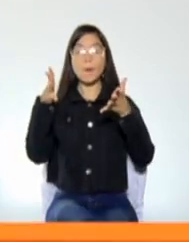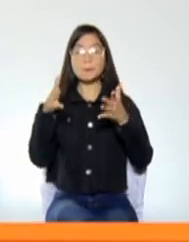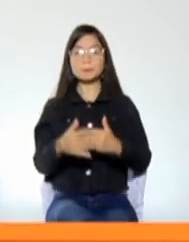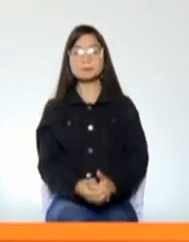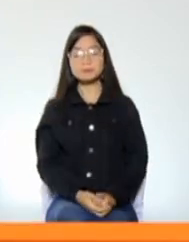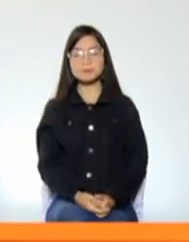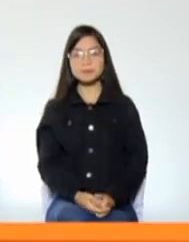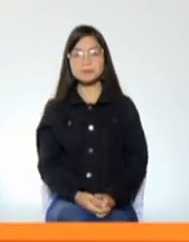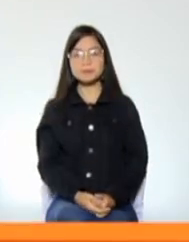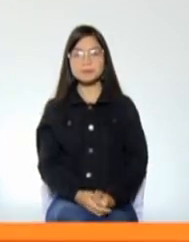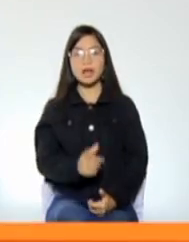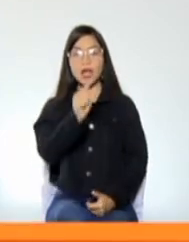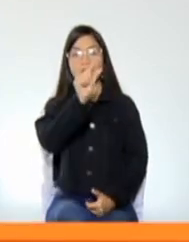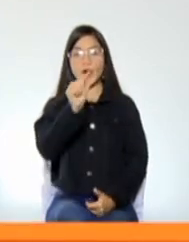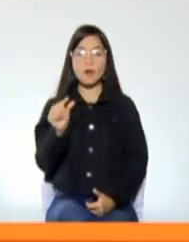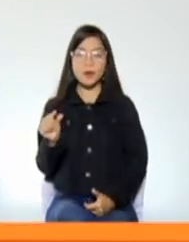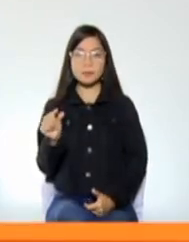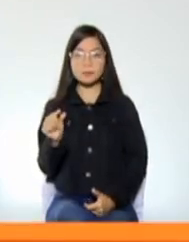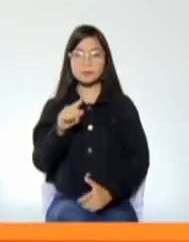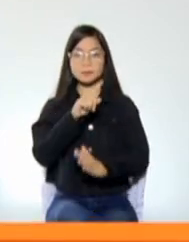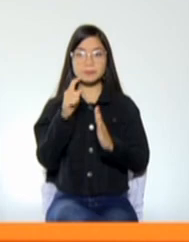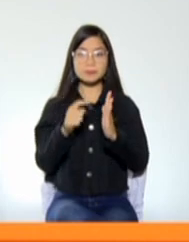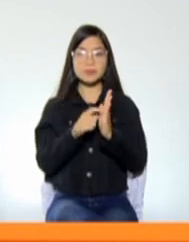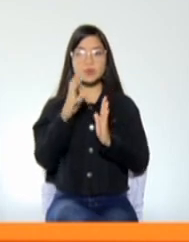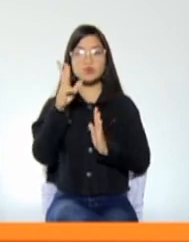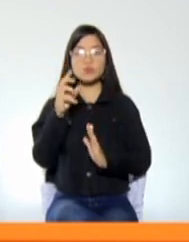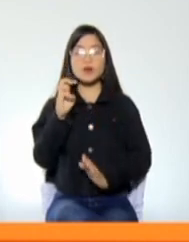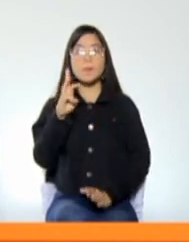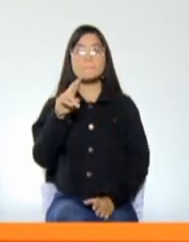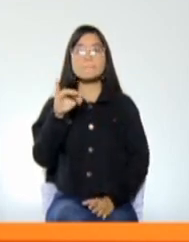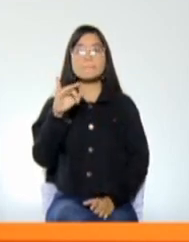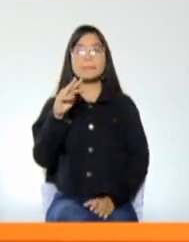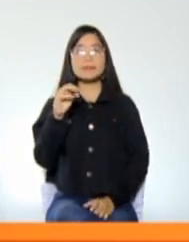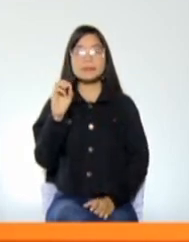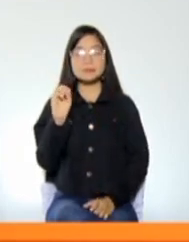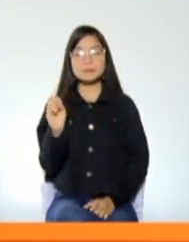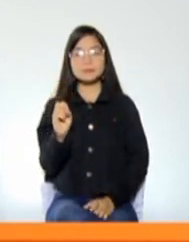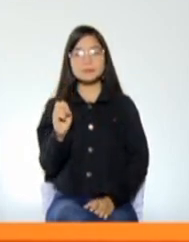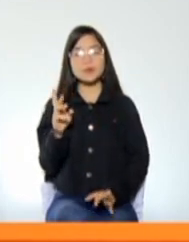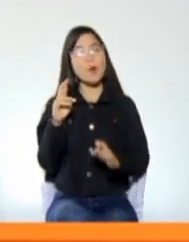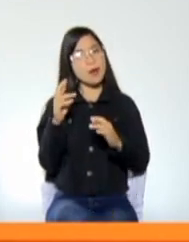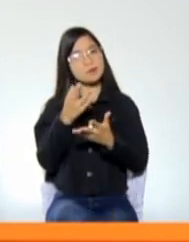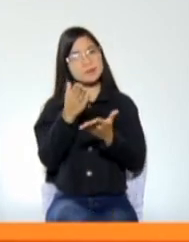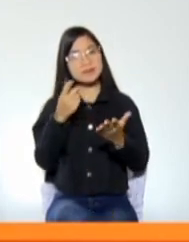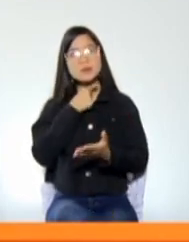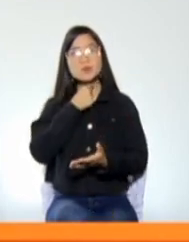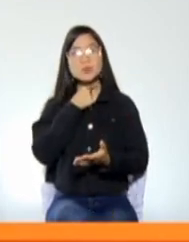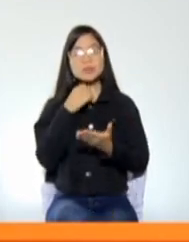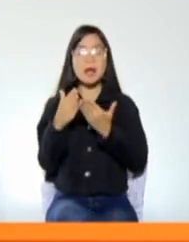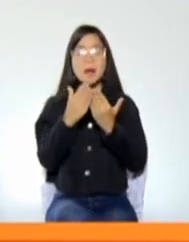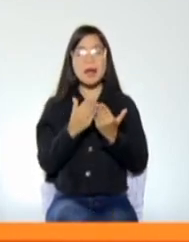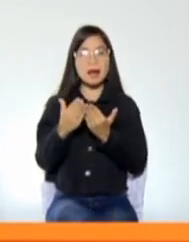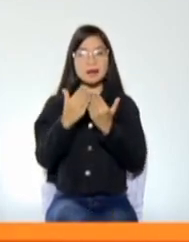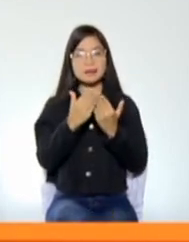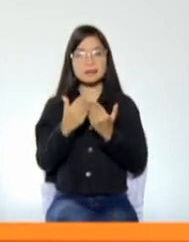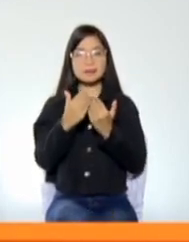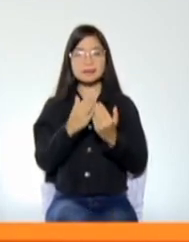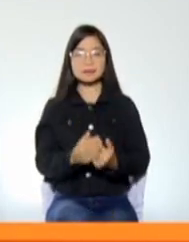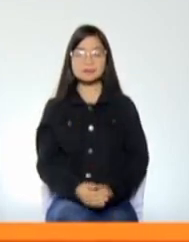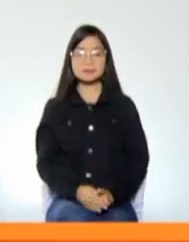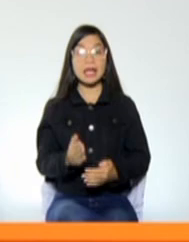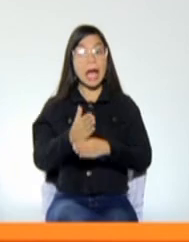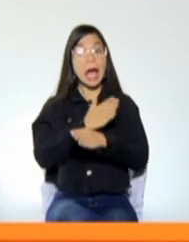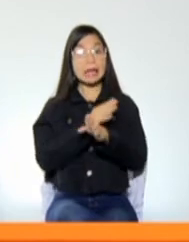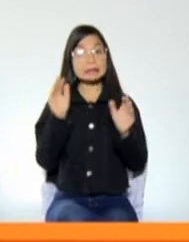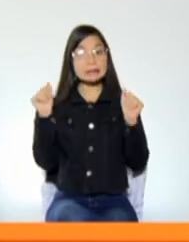completamos el cartón con los números primos. Espero que les haya gustado la clase, jóvenes. No me puedo despedir